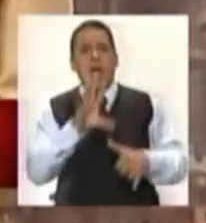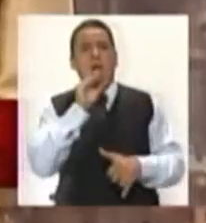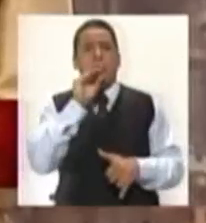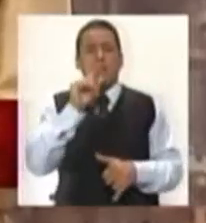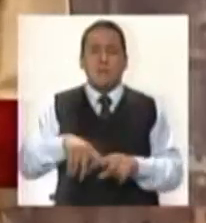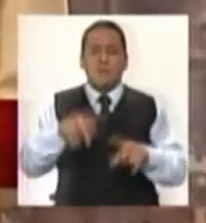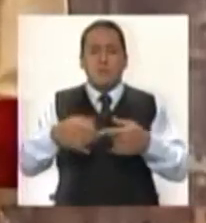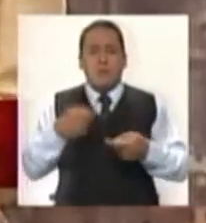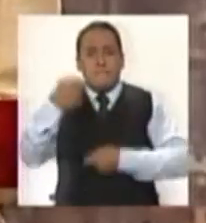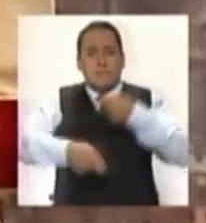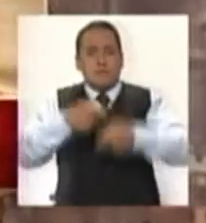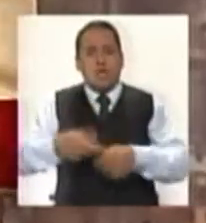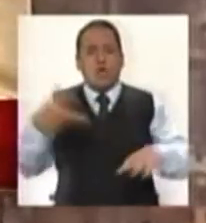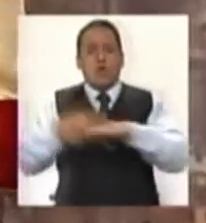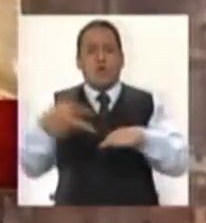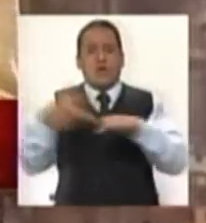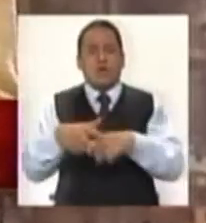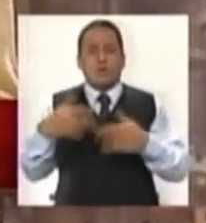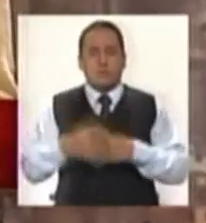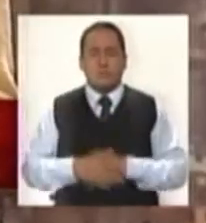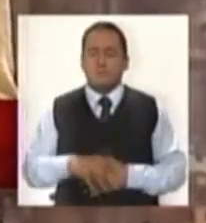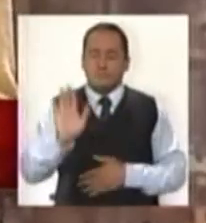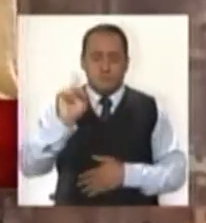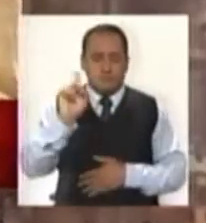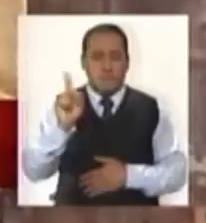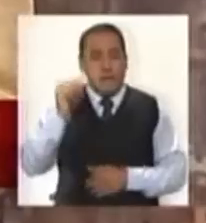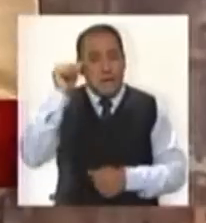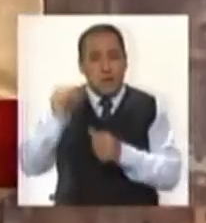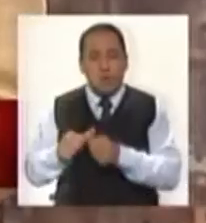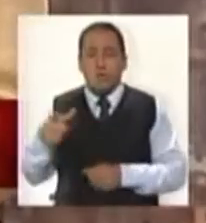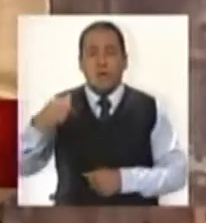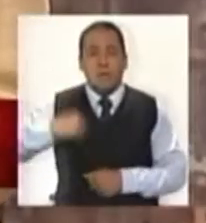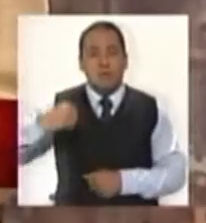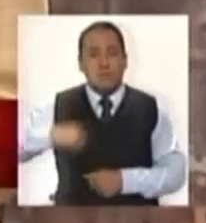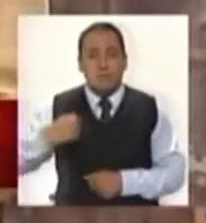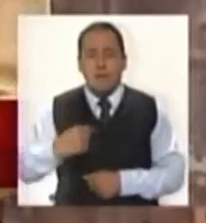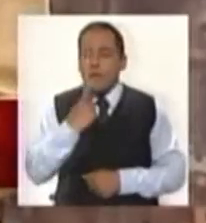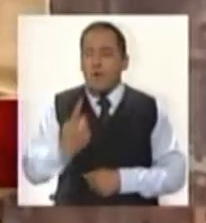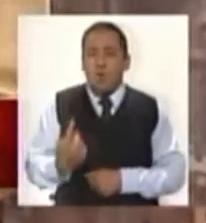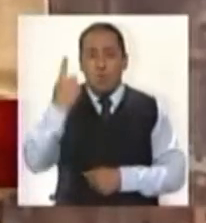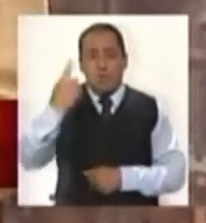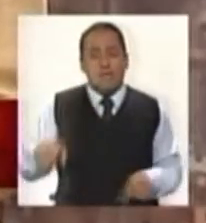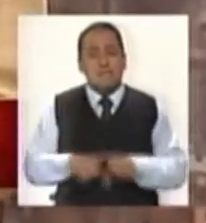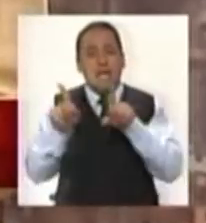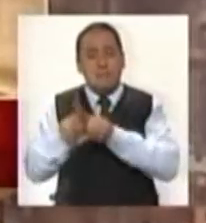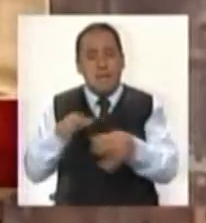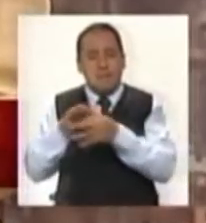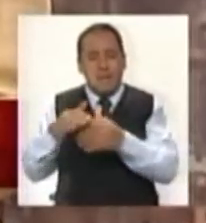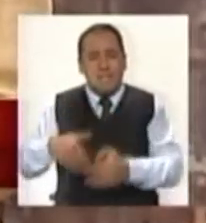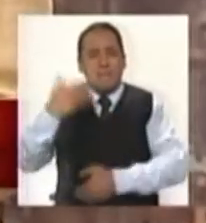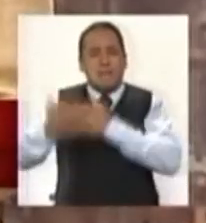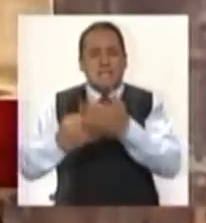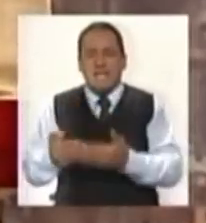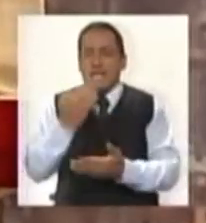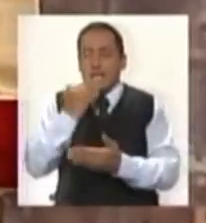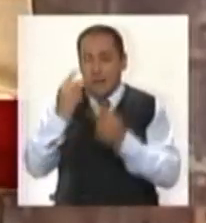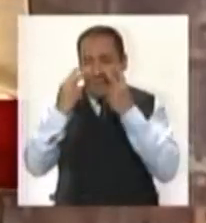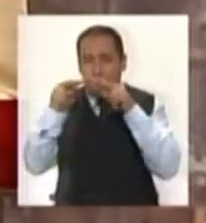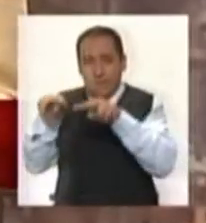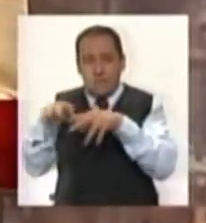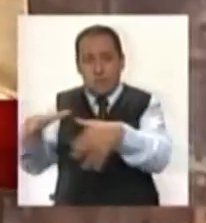se paralizarán. Les recuerdo que la institución municipal es una sola. Más allá de quien esté al frente,